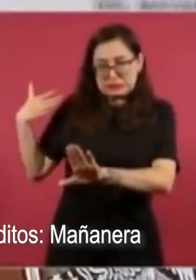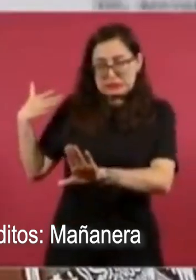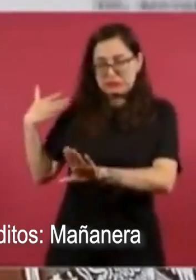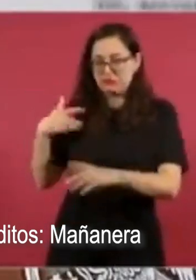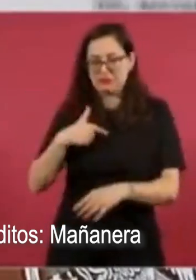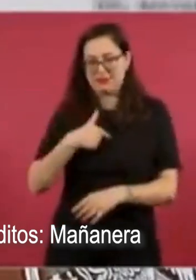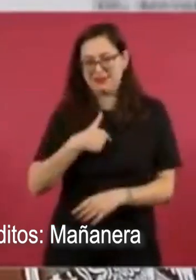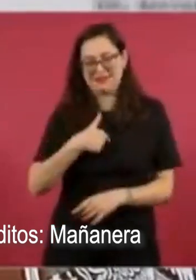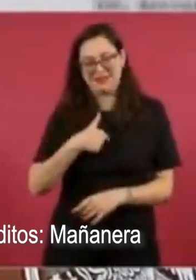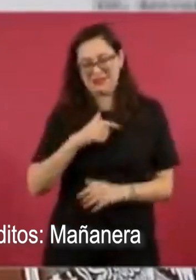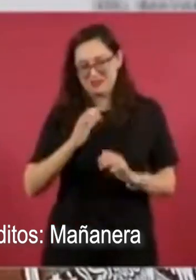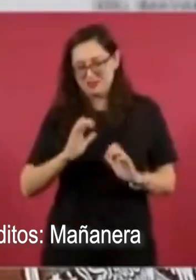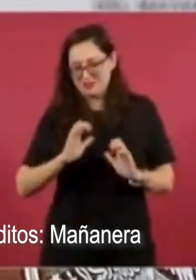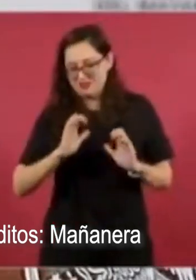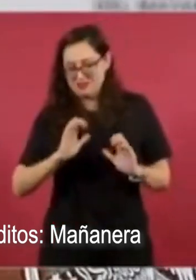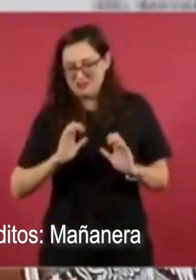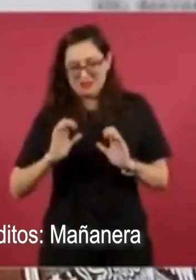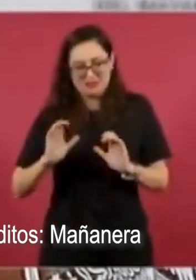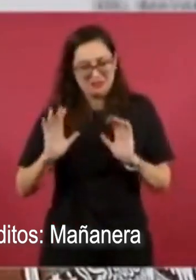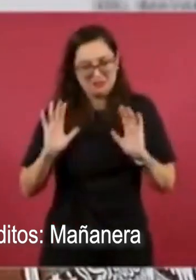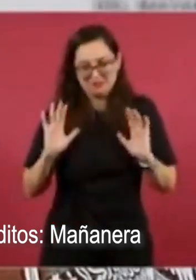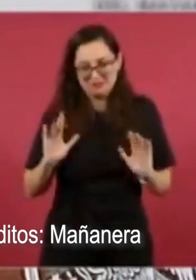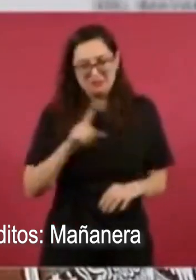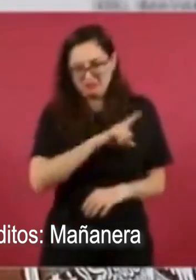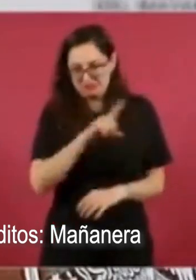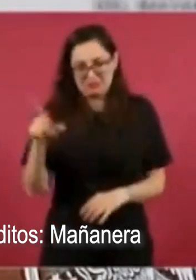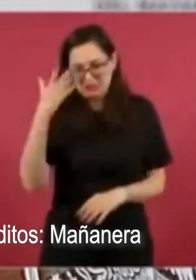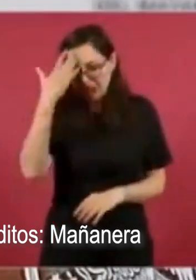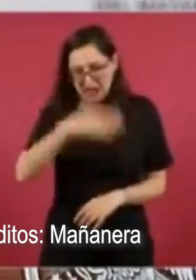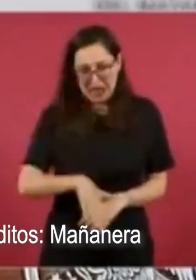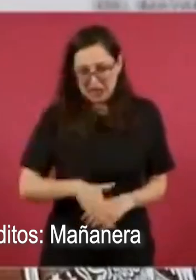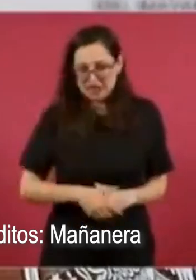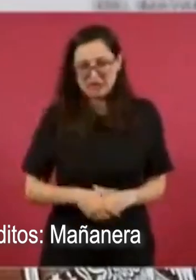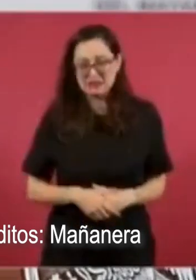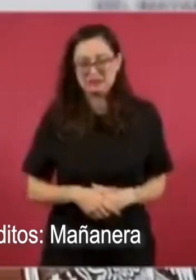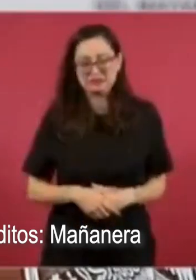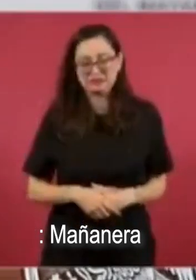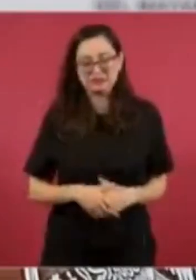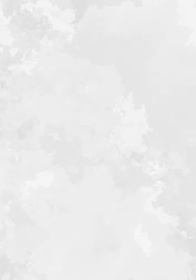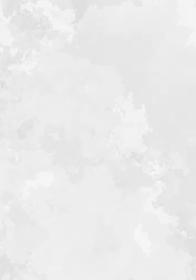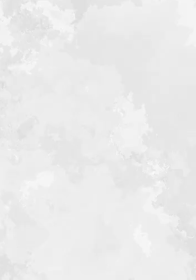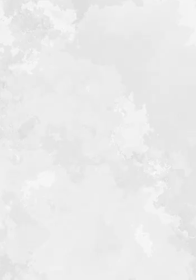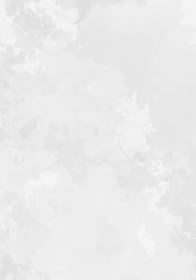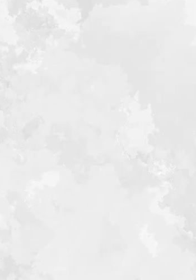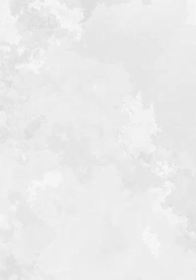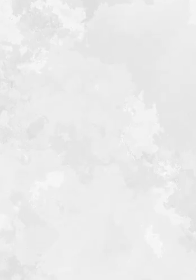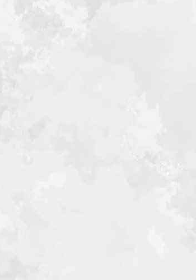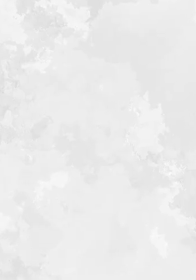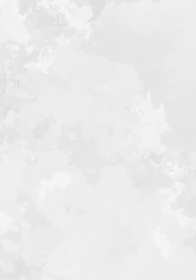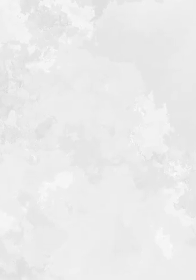de información, que muchos son de manipulación.